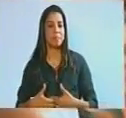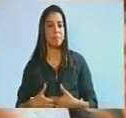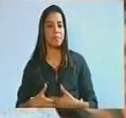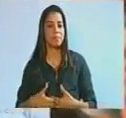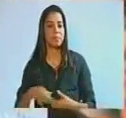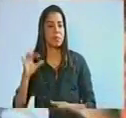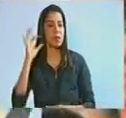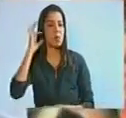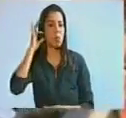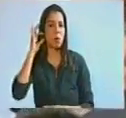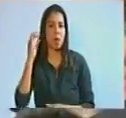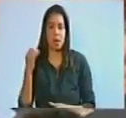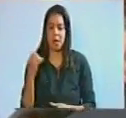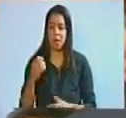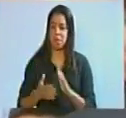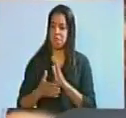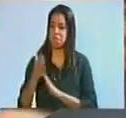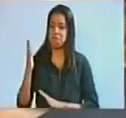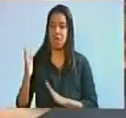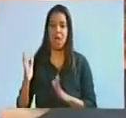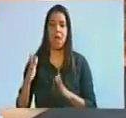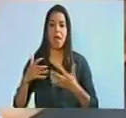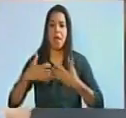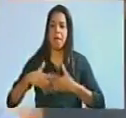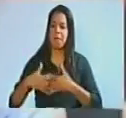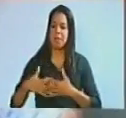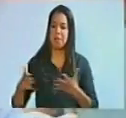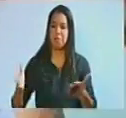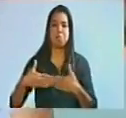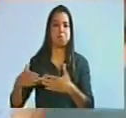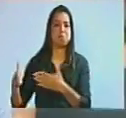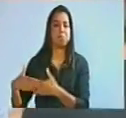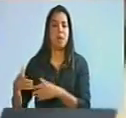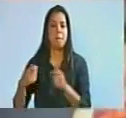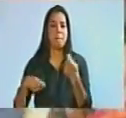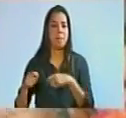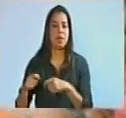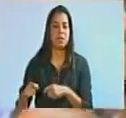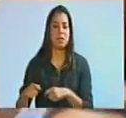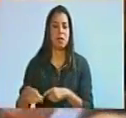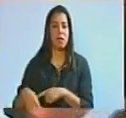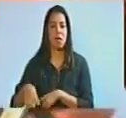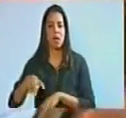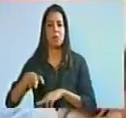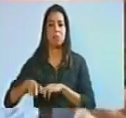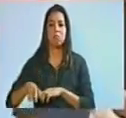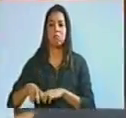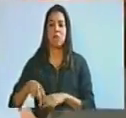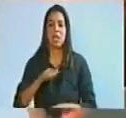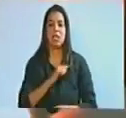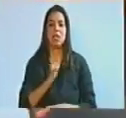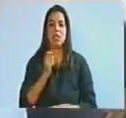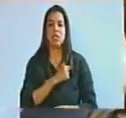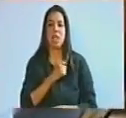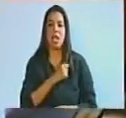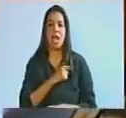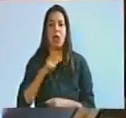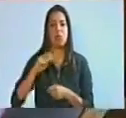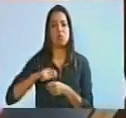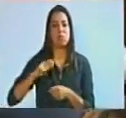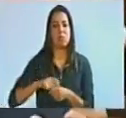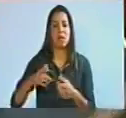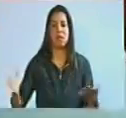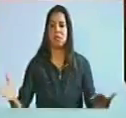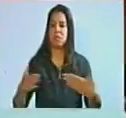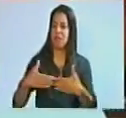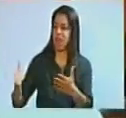cerrar sus propios negocios en el medio de las guarimbas, se iban con sus sillitas a pararse en Chacao y cerrar sus propias tiendas.